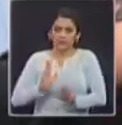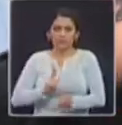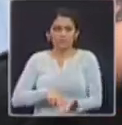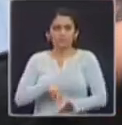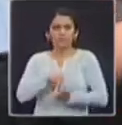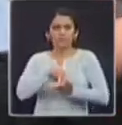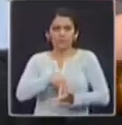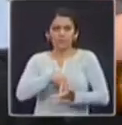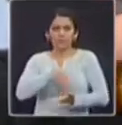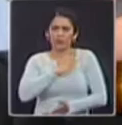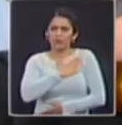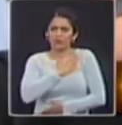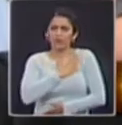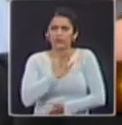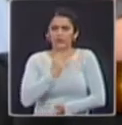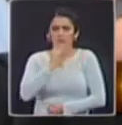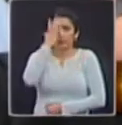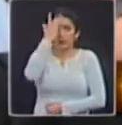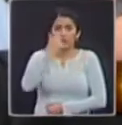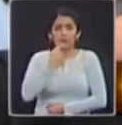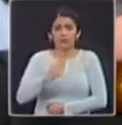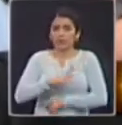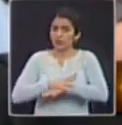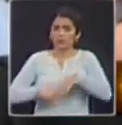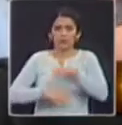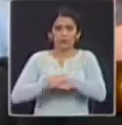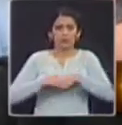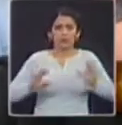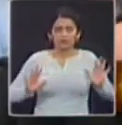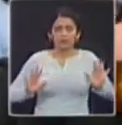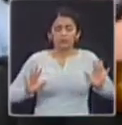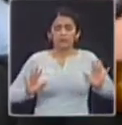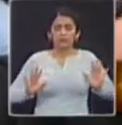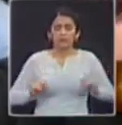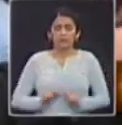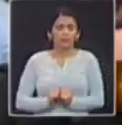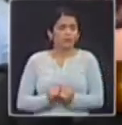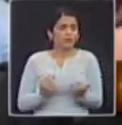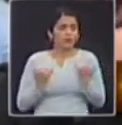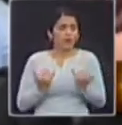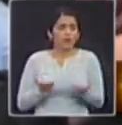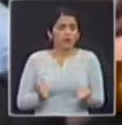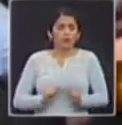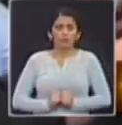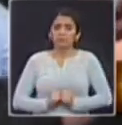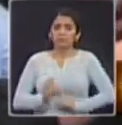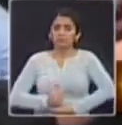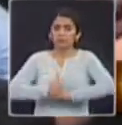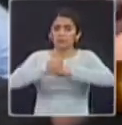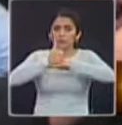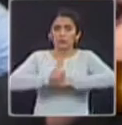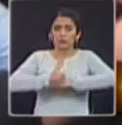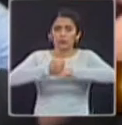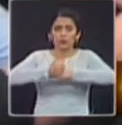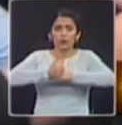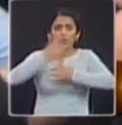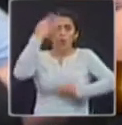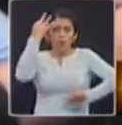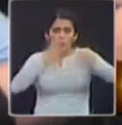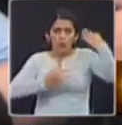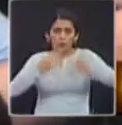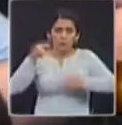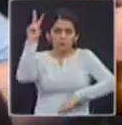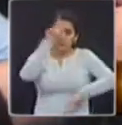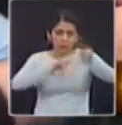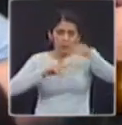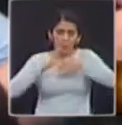hombre inocente de todos los cargos que se le imputan, y en su momento la justicia tendrá que reconocer el gran error